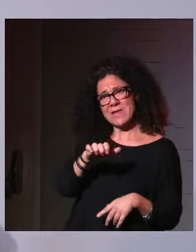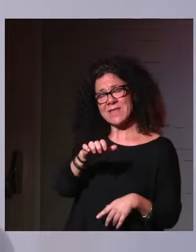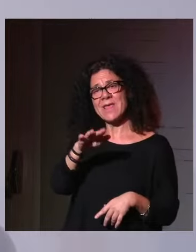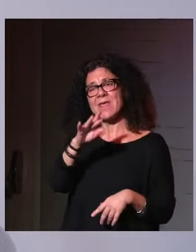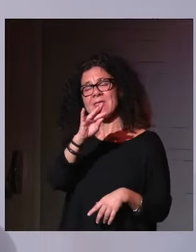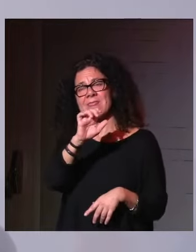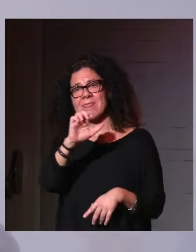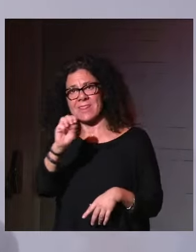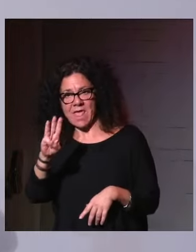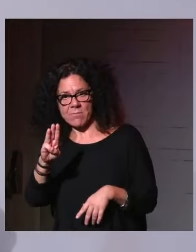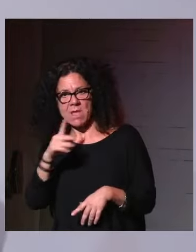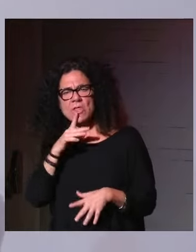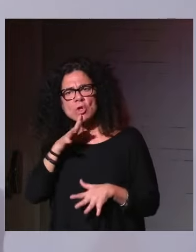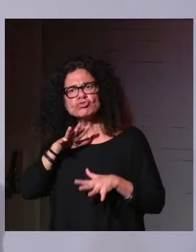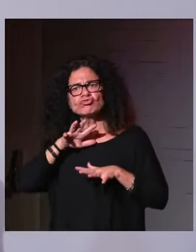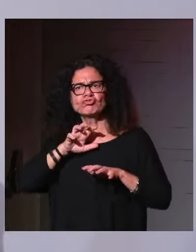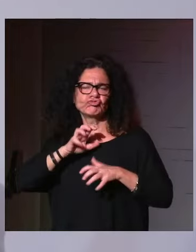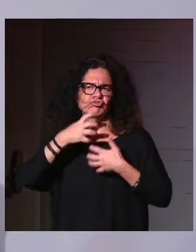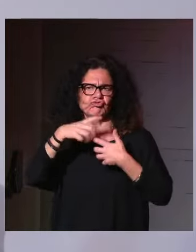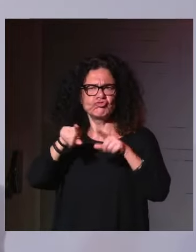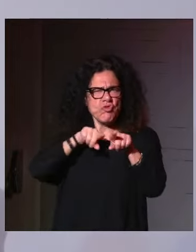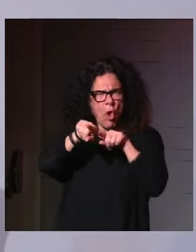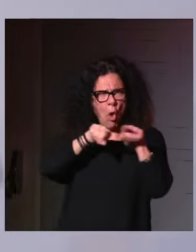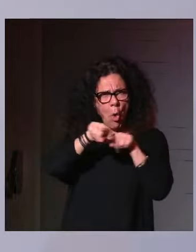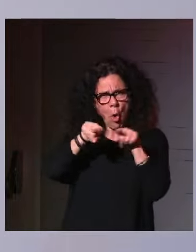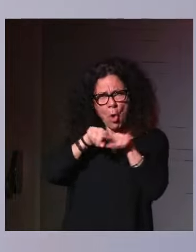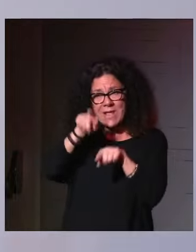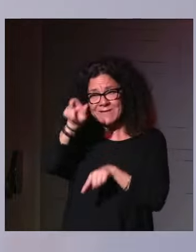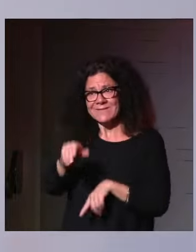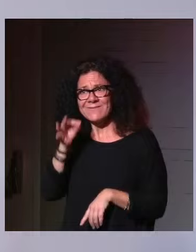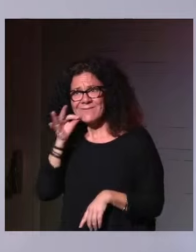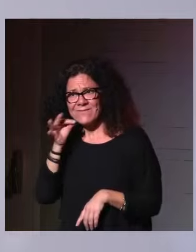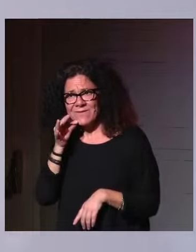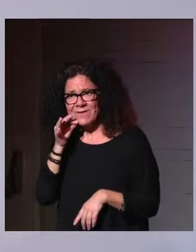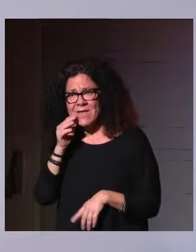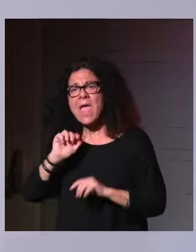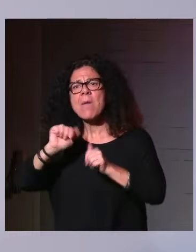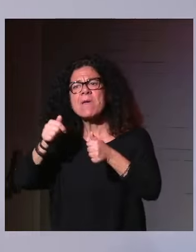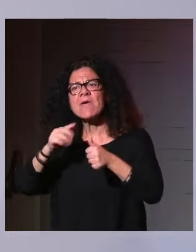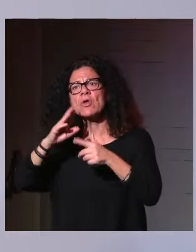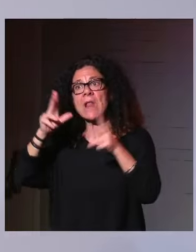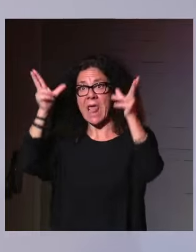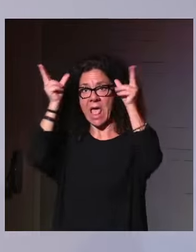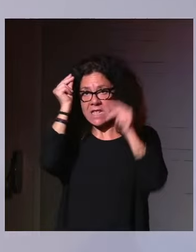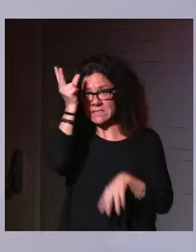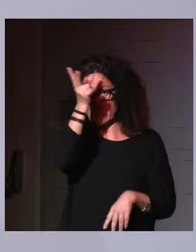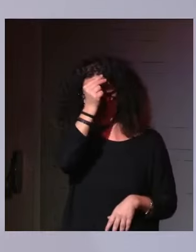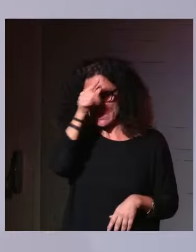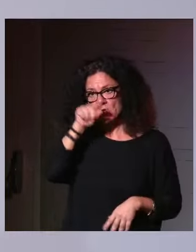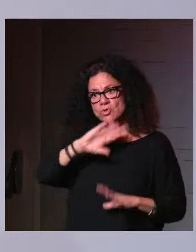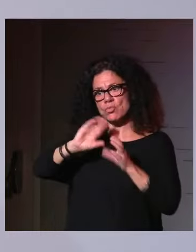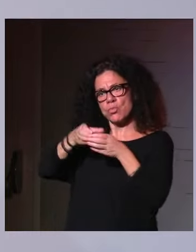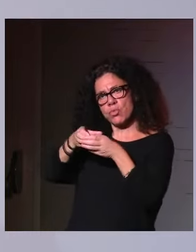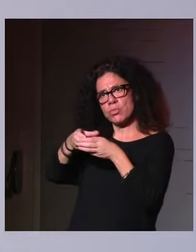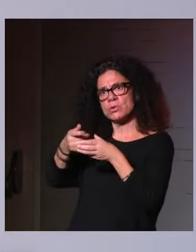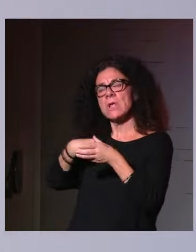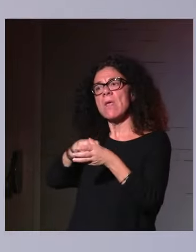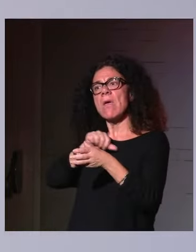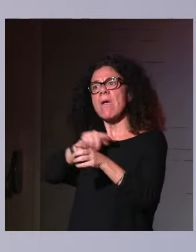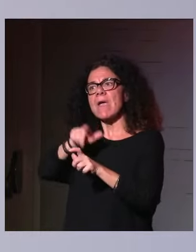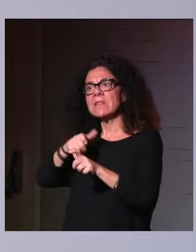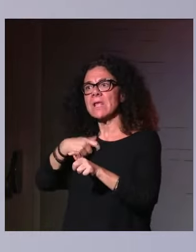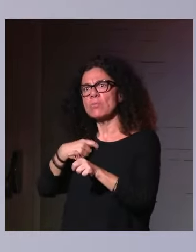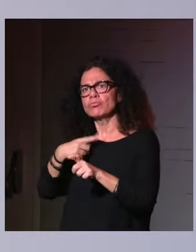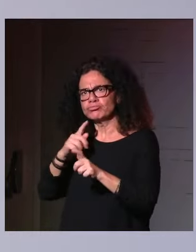mayoría de los trolls que empezaron a trolear Amber her salieron de Arabia Saudita eran granjas de Bots pagados que fueron muy